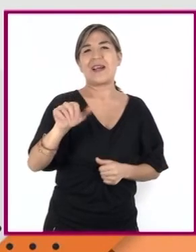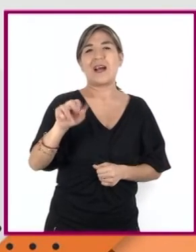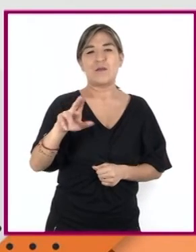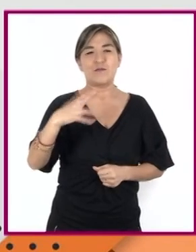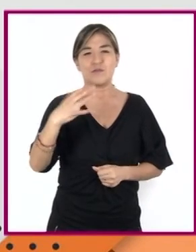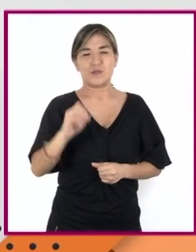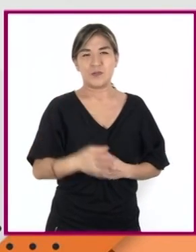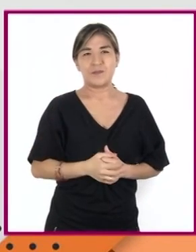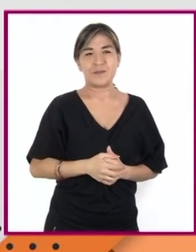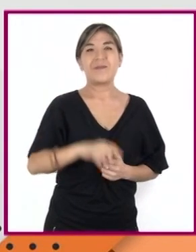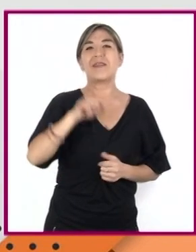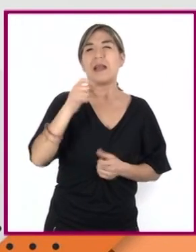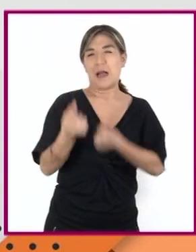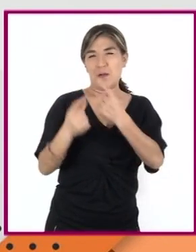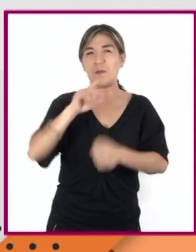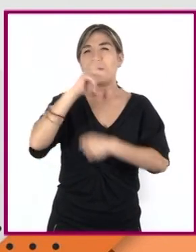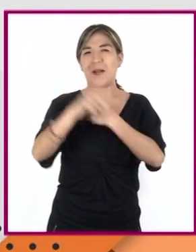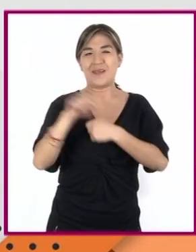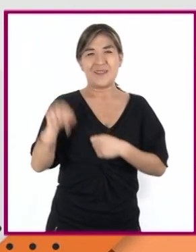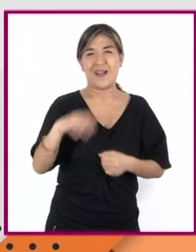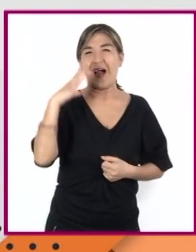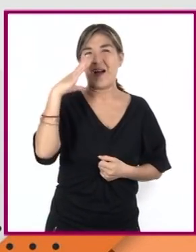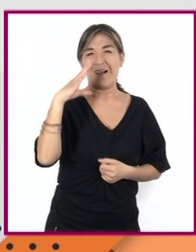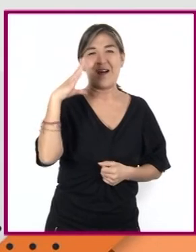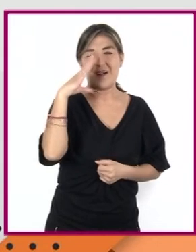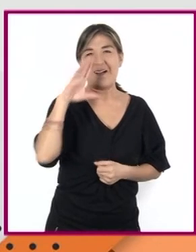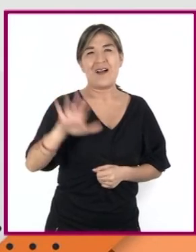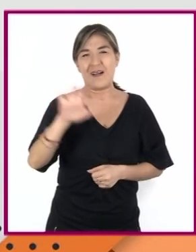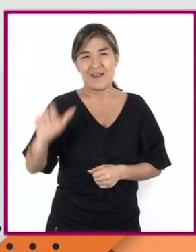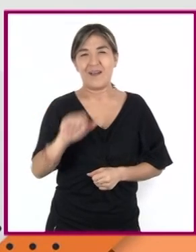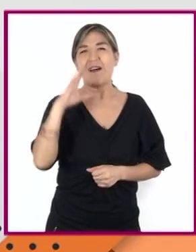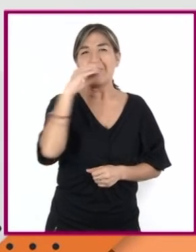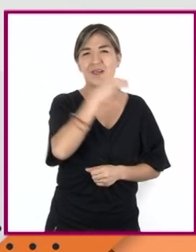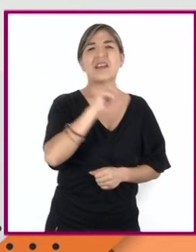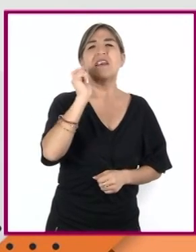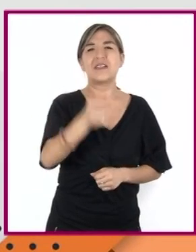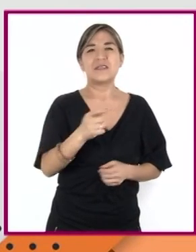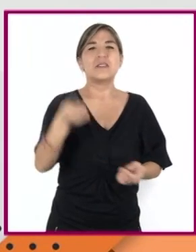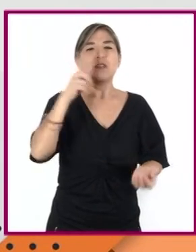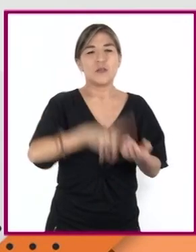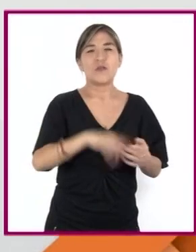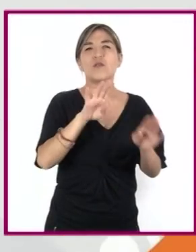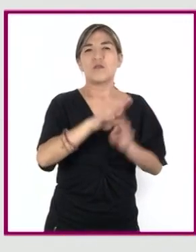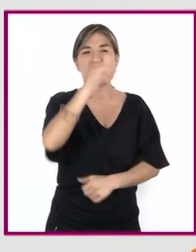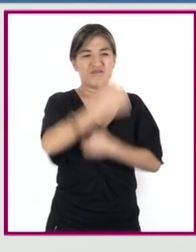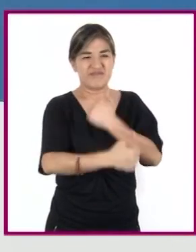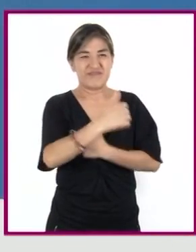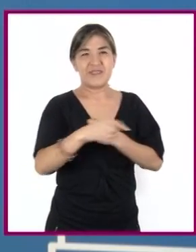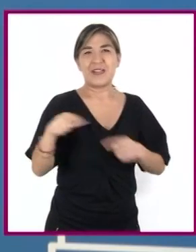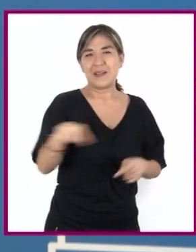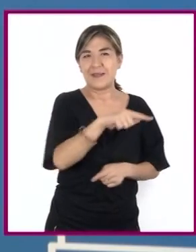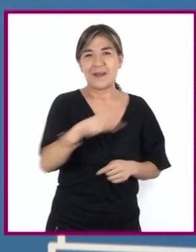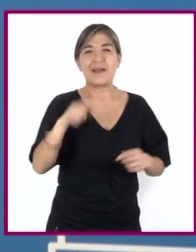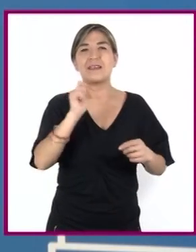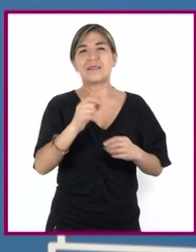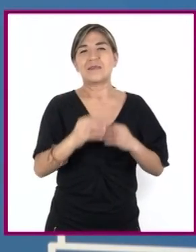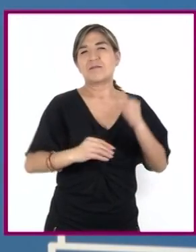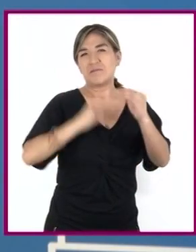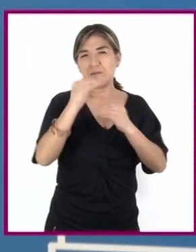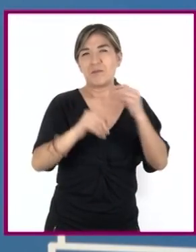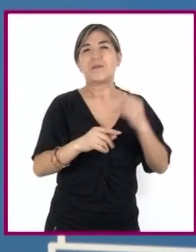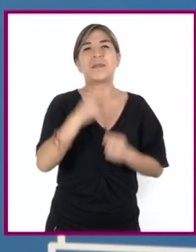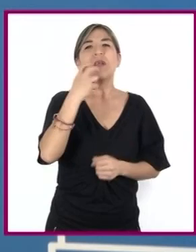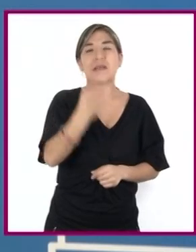varios países de África, la división de las colonias colocó juntas a tribus rivales. Como